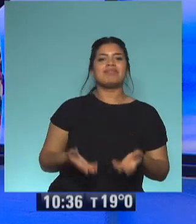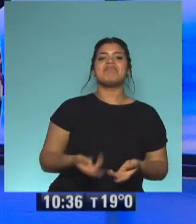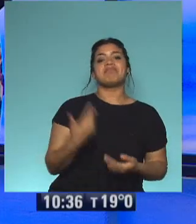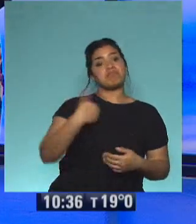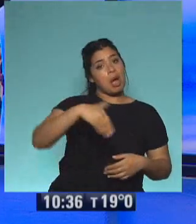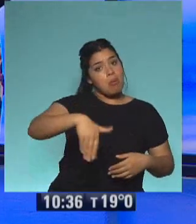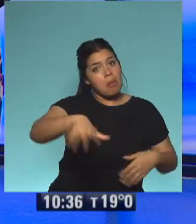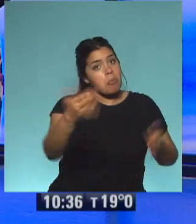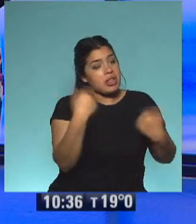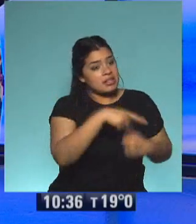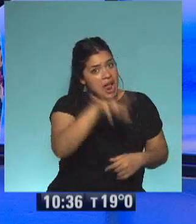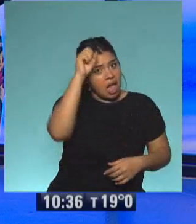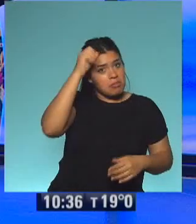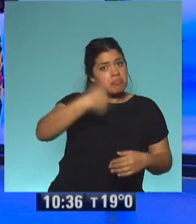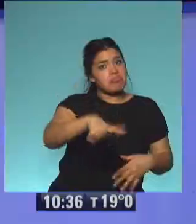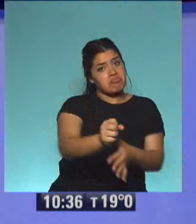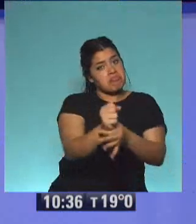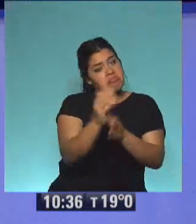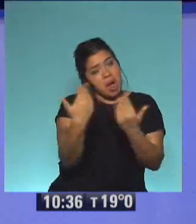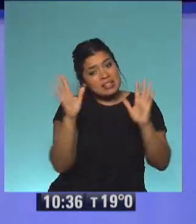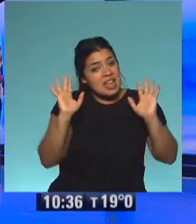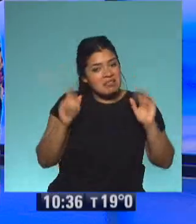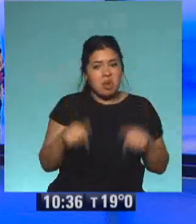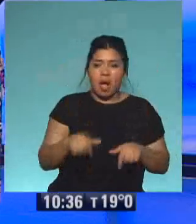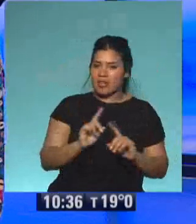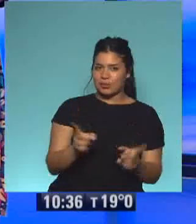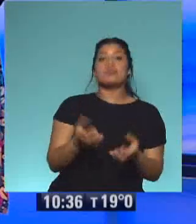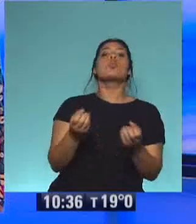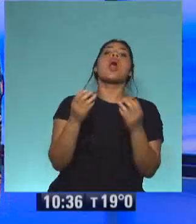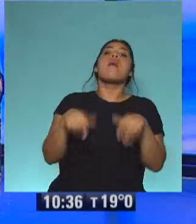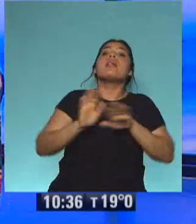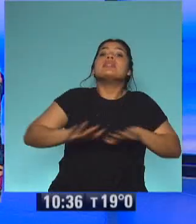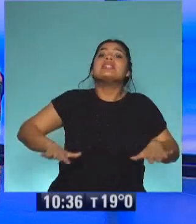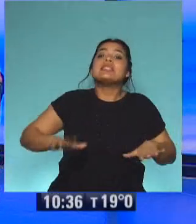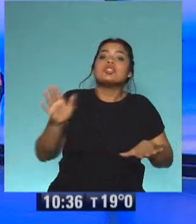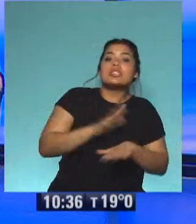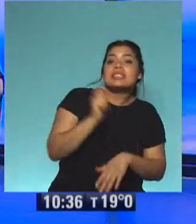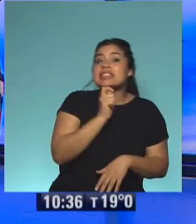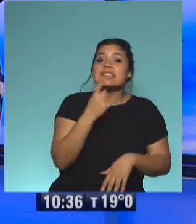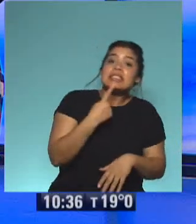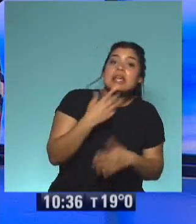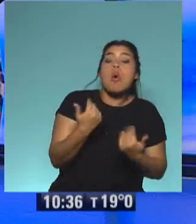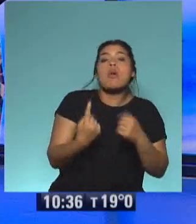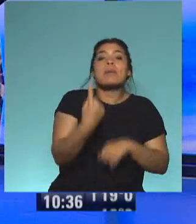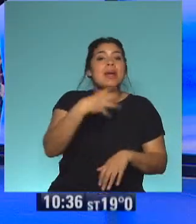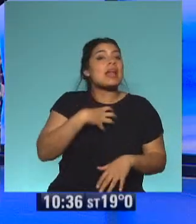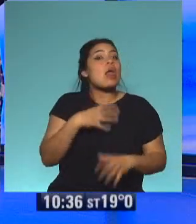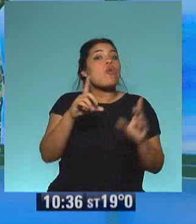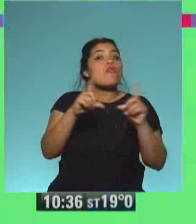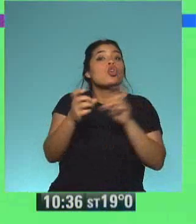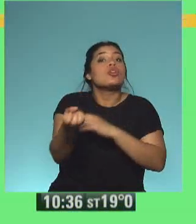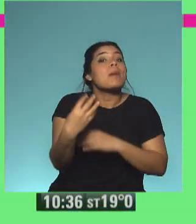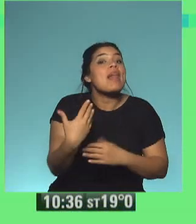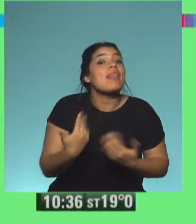vuela. Sobre todo si vuela. Vuela. Sin duda que vas a ser un personaje. Vamos a ver a todos los chicos y chicas de primer grado que ya nos están mandando fotos. ¡A